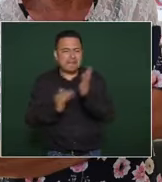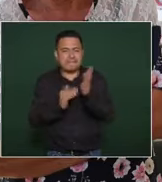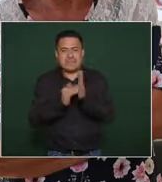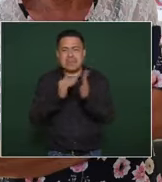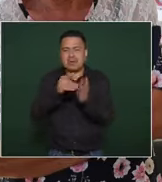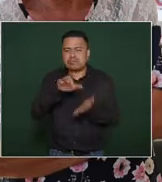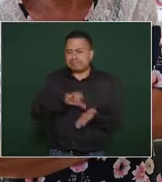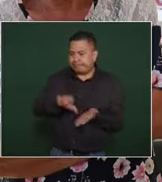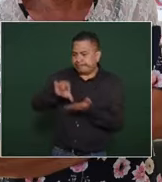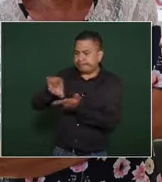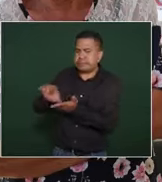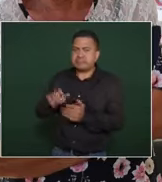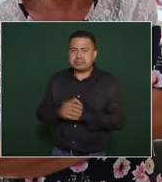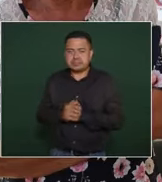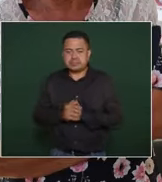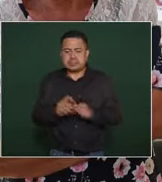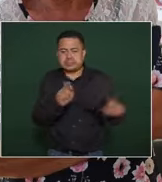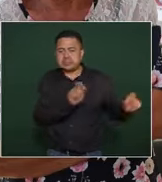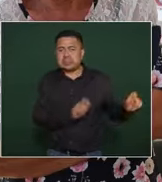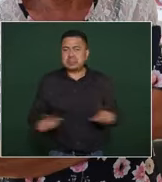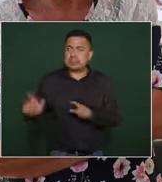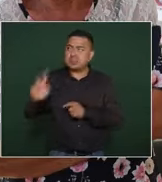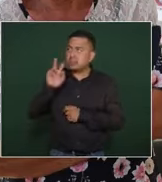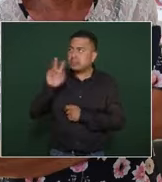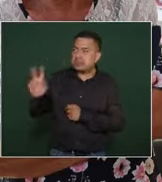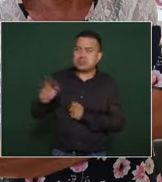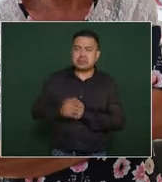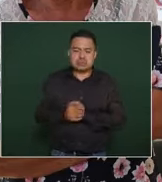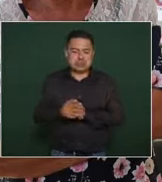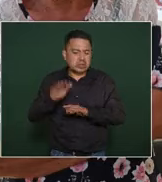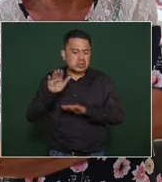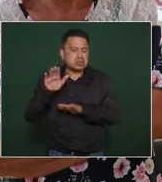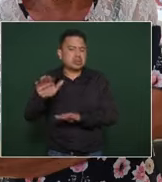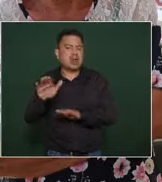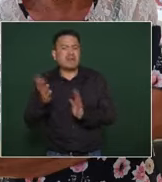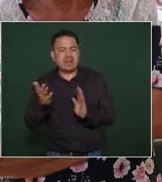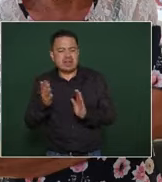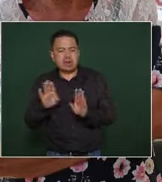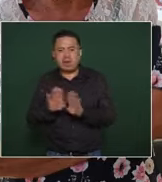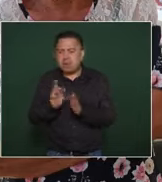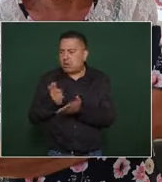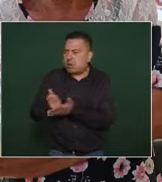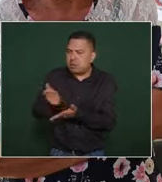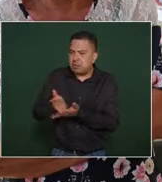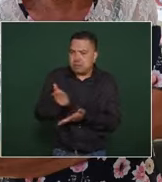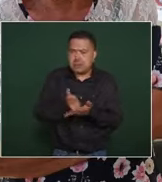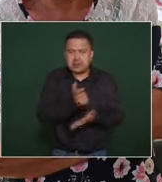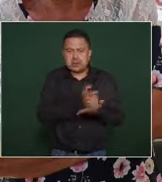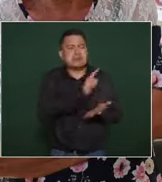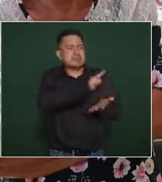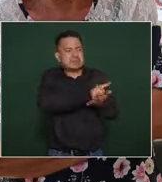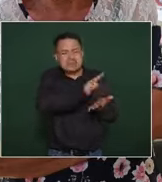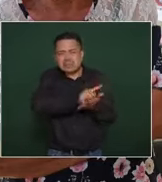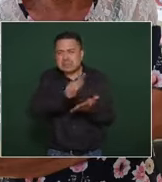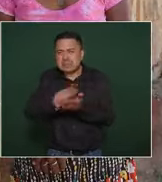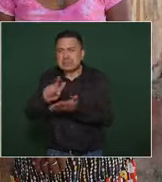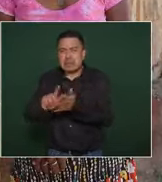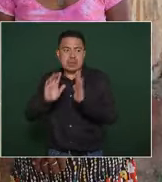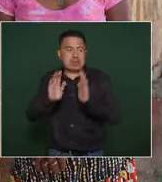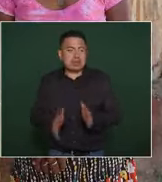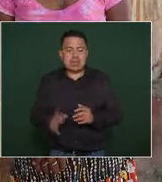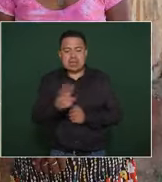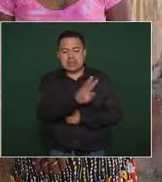15,275 millones de pesos. Adelante. Sobre el tema del avance de los pagos de limpieza, hemos ya entregado